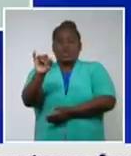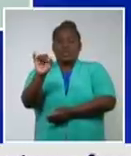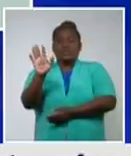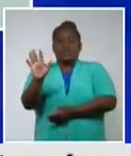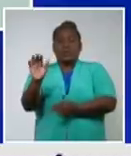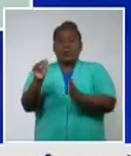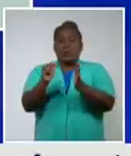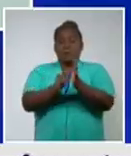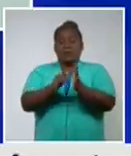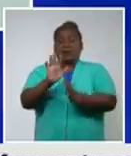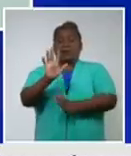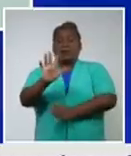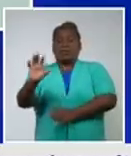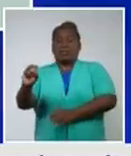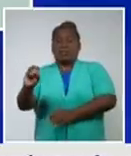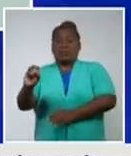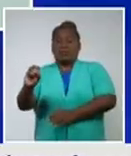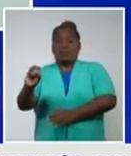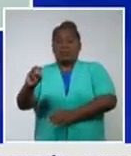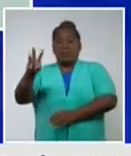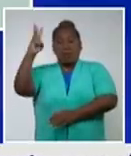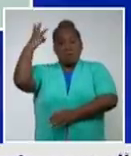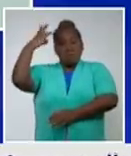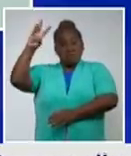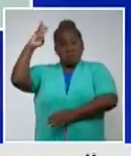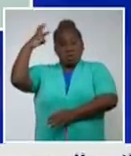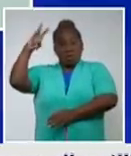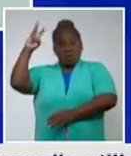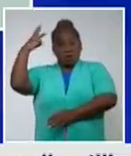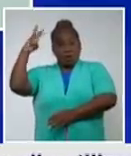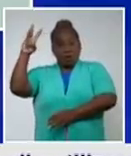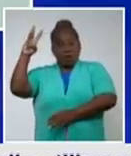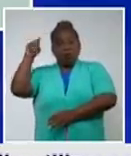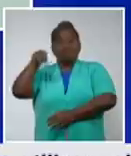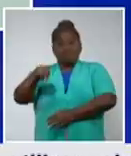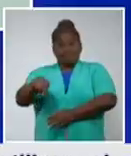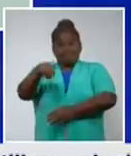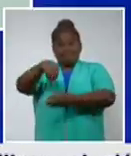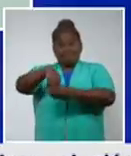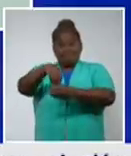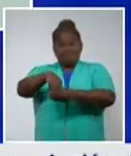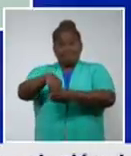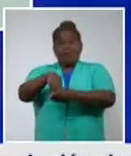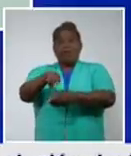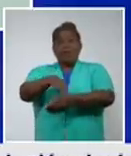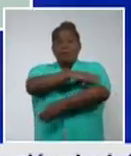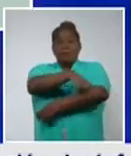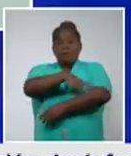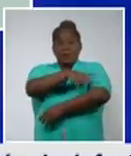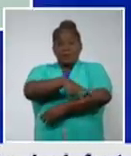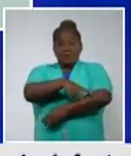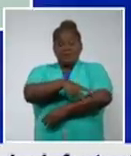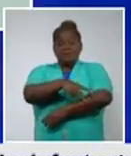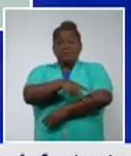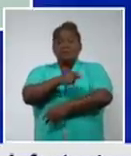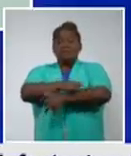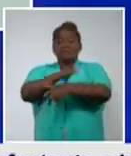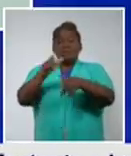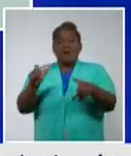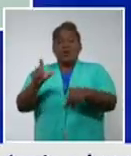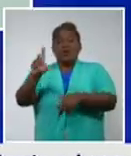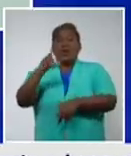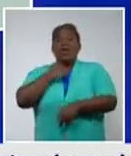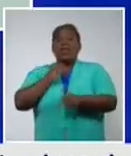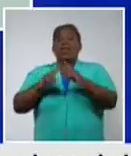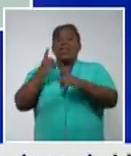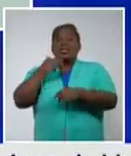265.500. México, que se ha mantenido como uno de los países con mayor letalidad, fíjense que no está